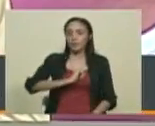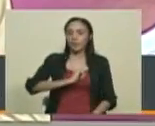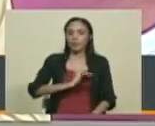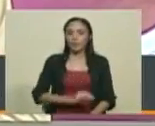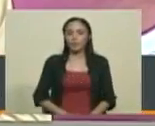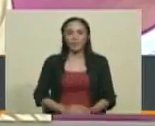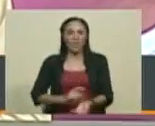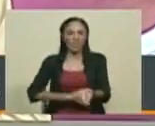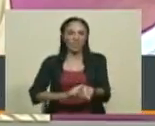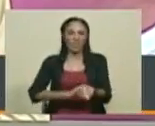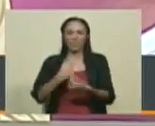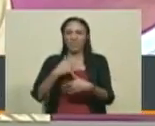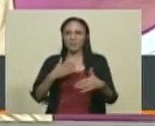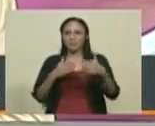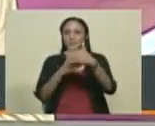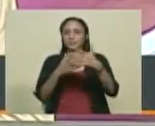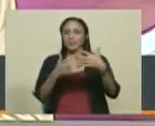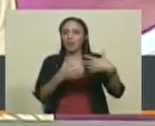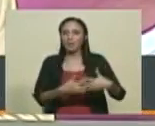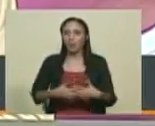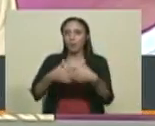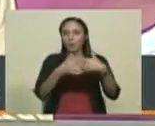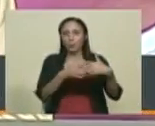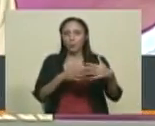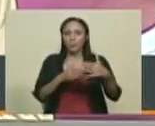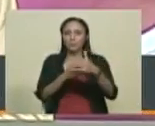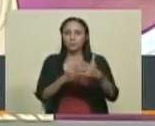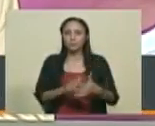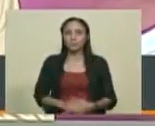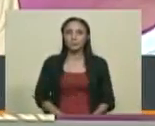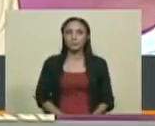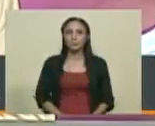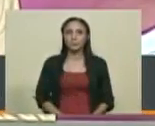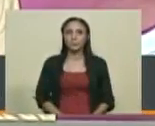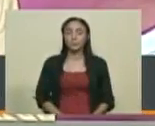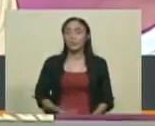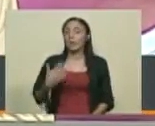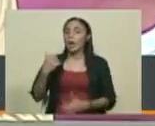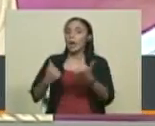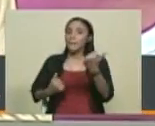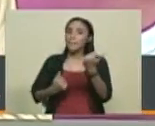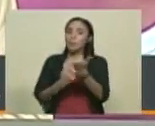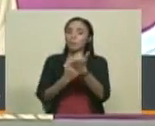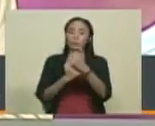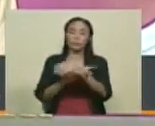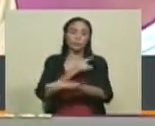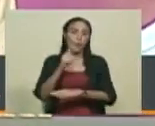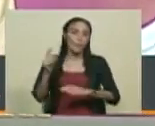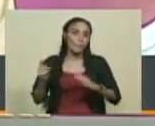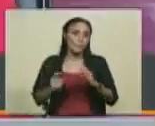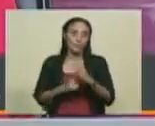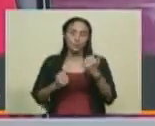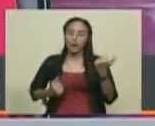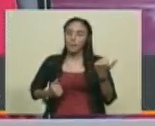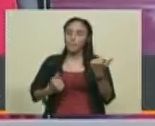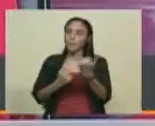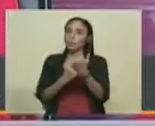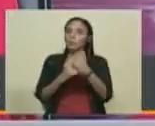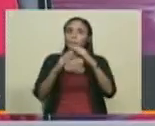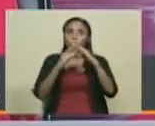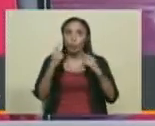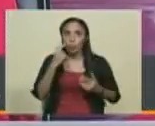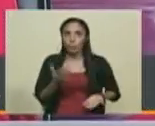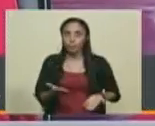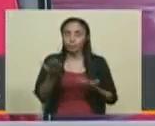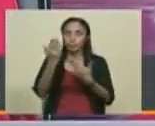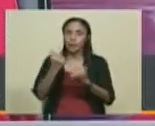carácter antiimperialista y chavista. Y pido todo el apoyo de PDVSA y de sus trabajadores